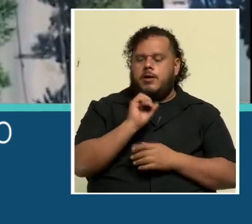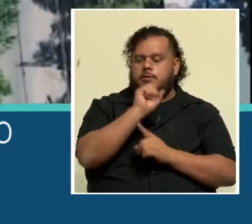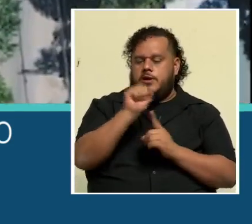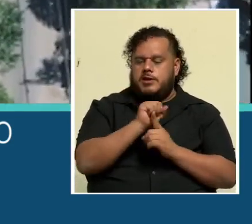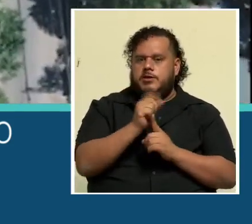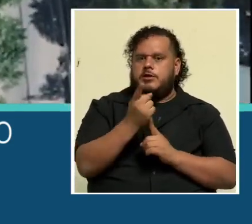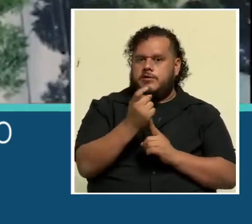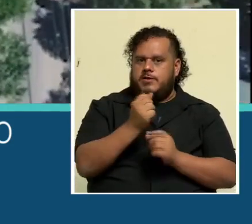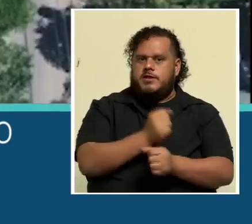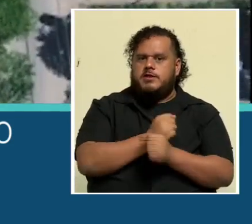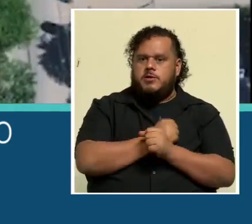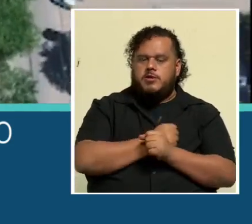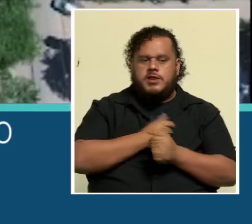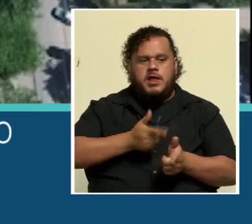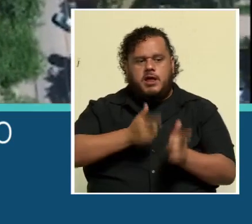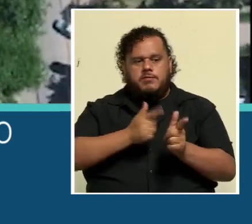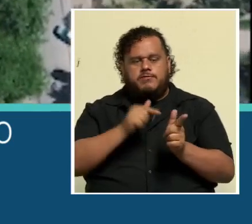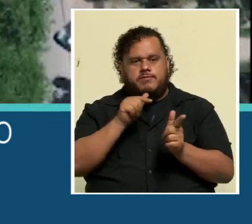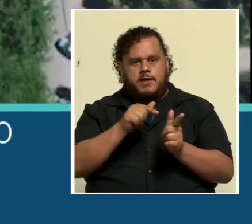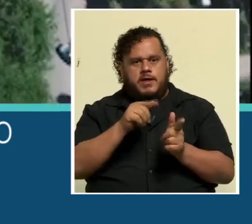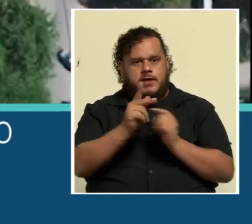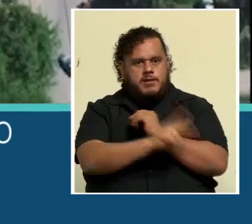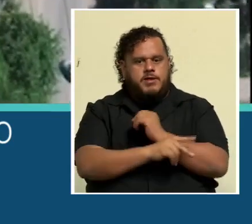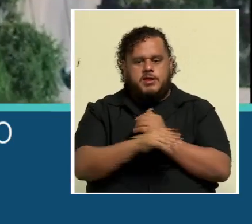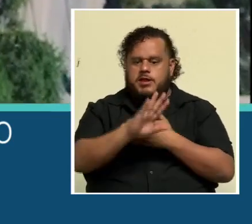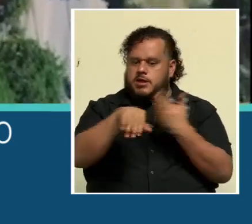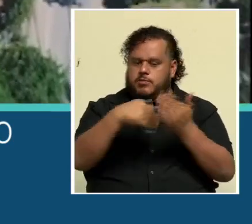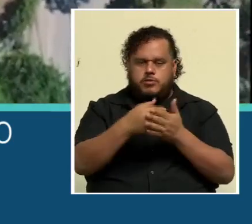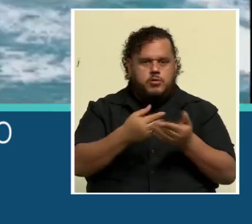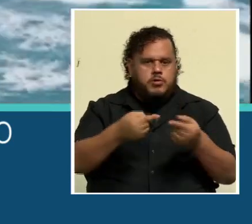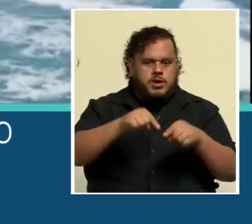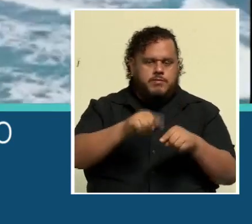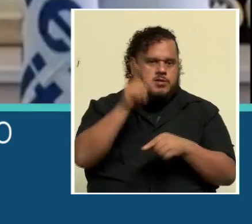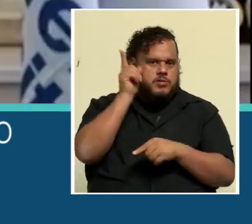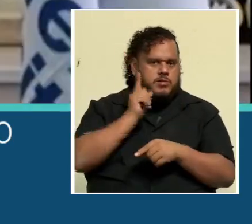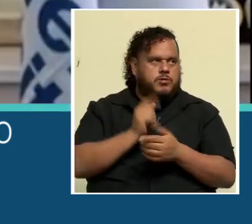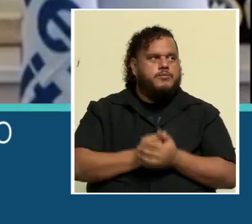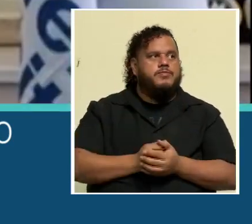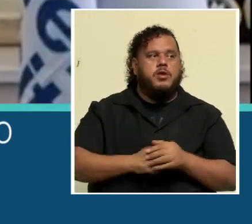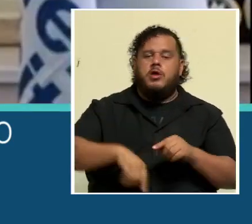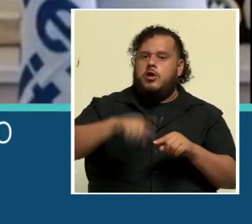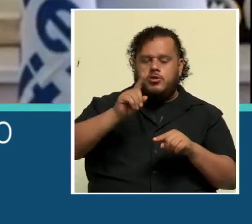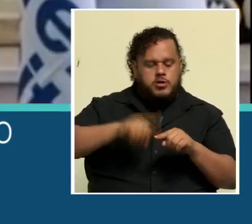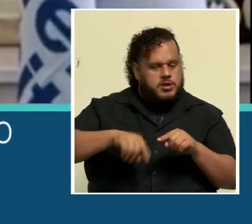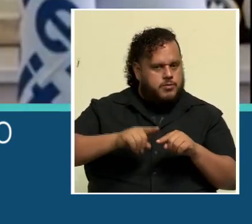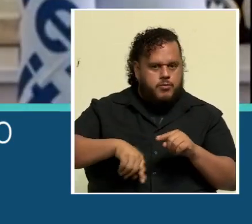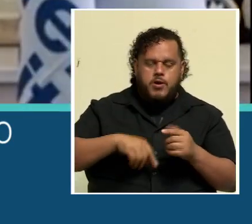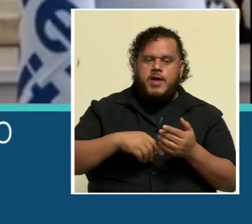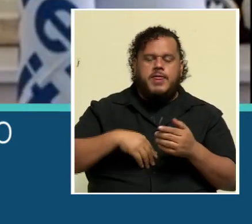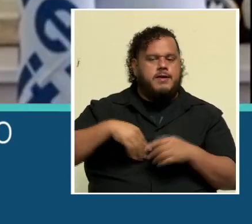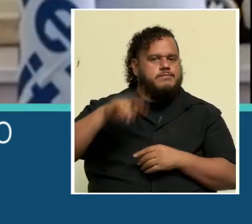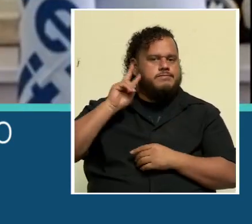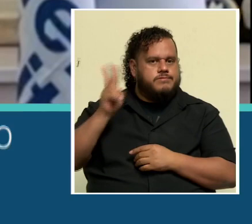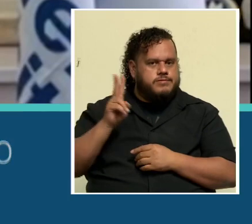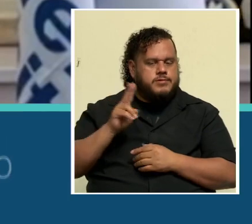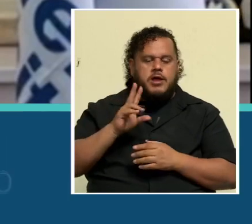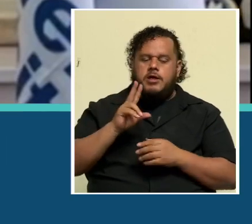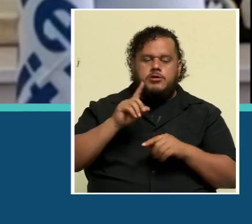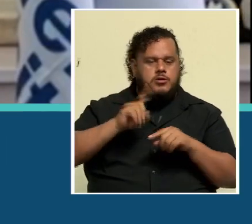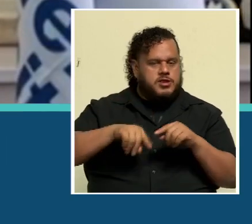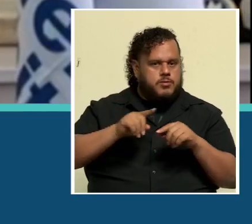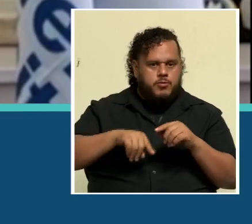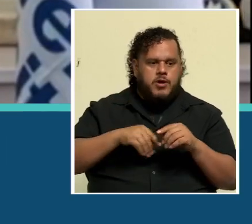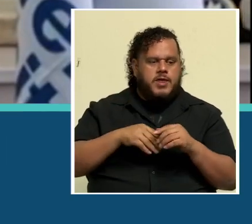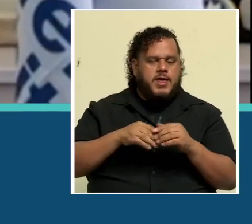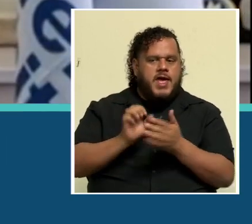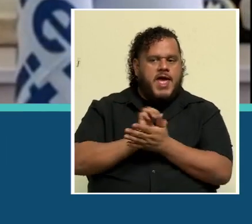inseguridad, homicidios en el país y por lo sucedido en Limón. No se puede, no se debe pasar por alto tampoco el ataque